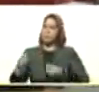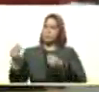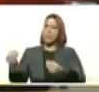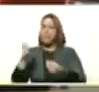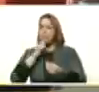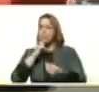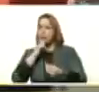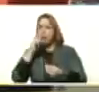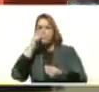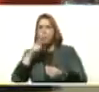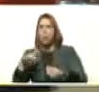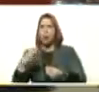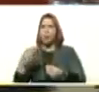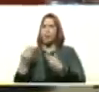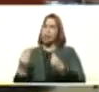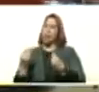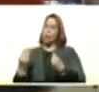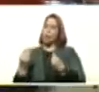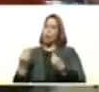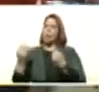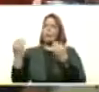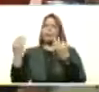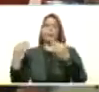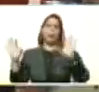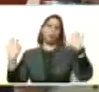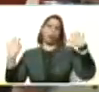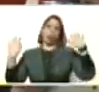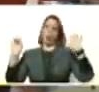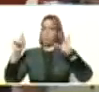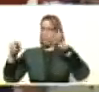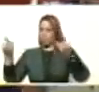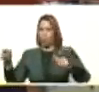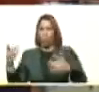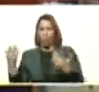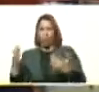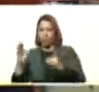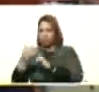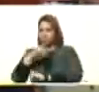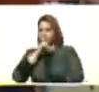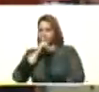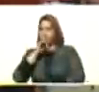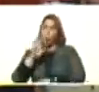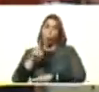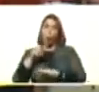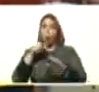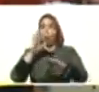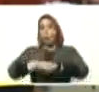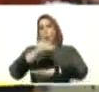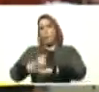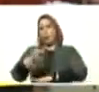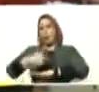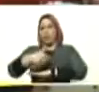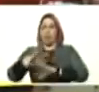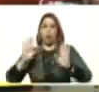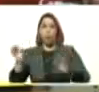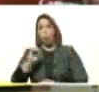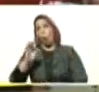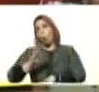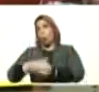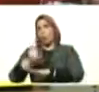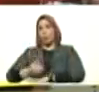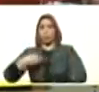pueblo como que fueran naturales o culpa del gobierno o culpa de